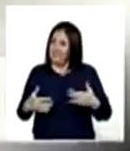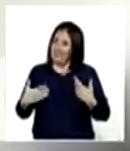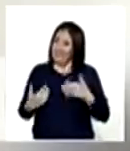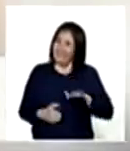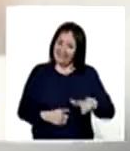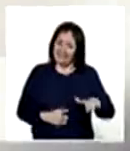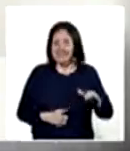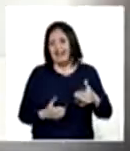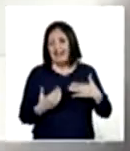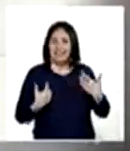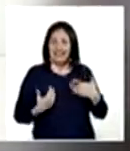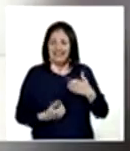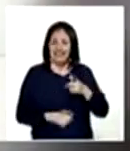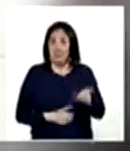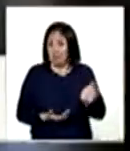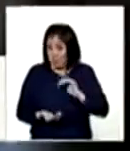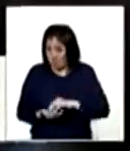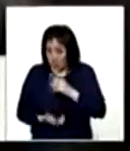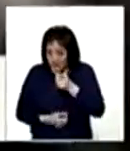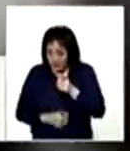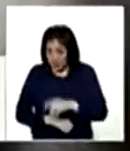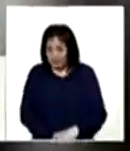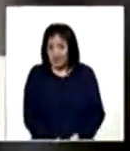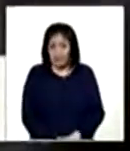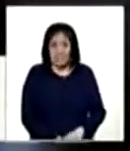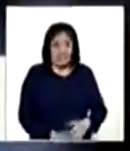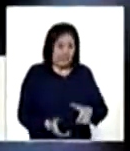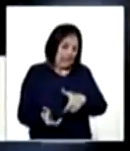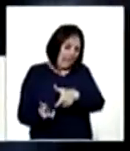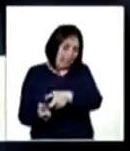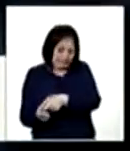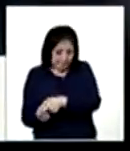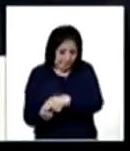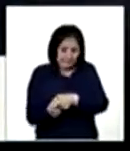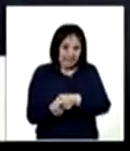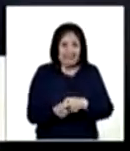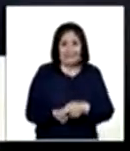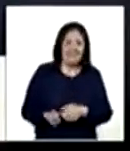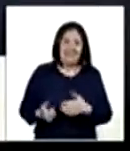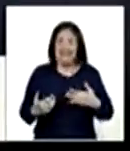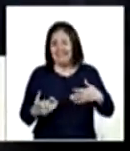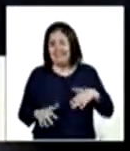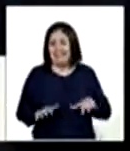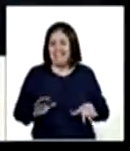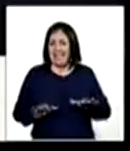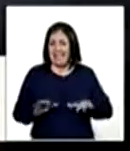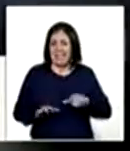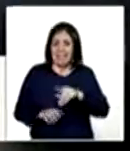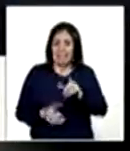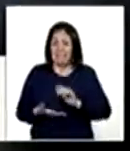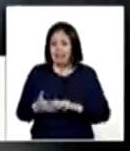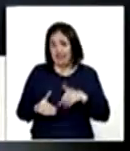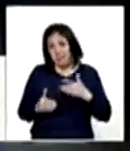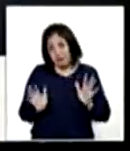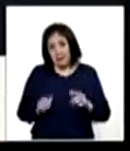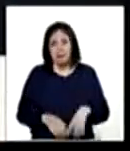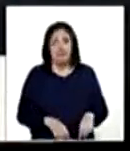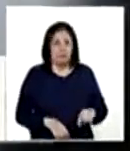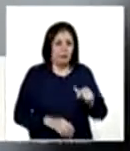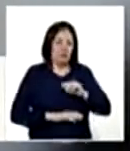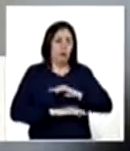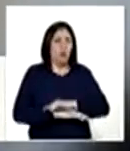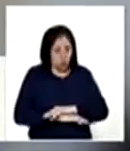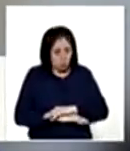la pequeña. ¿Lo volvemos a ver? Coge la cuerda, la bebé celebra la hazaña y luego de jalarla, claro, el perrito